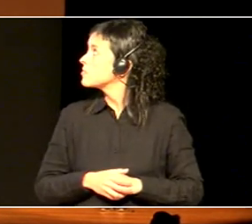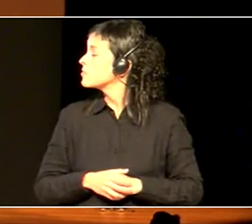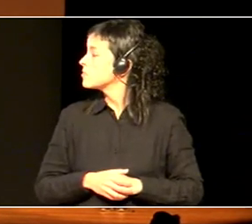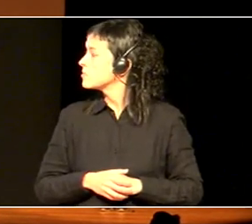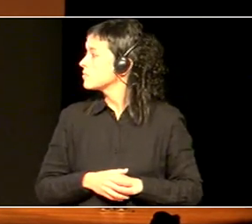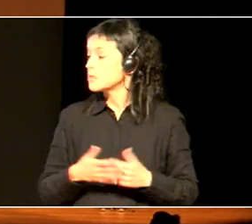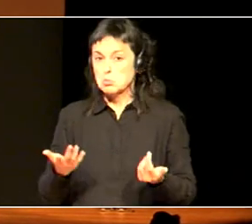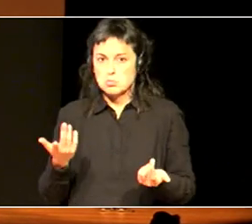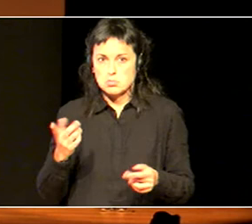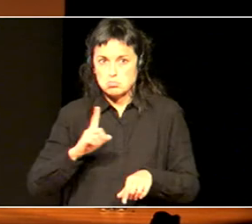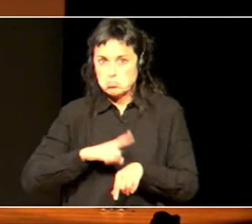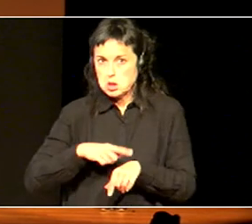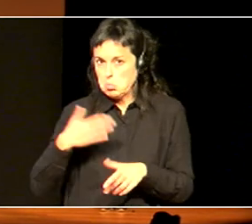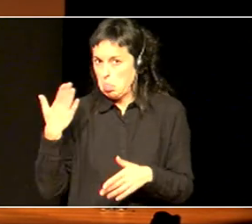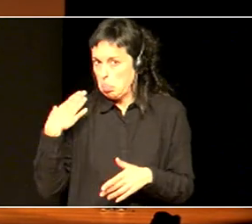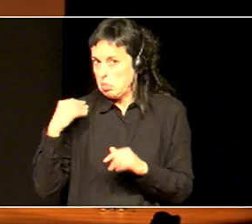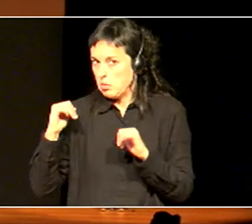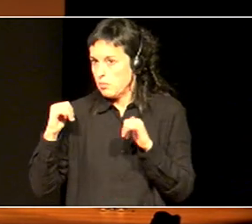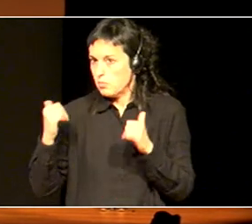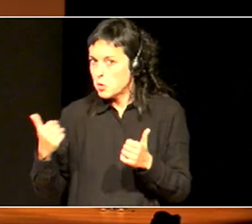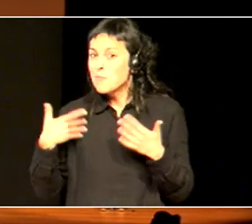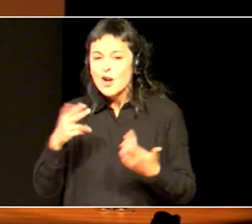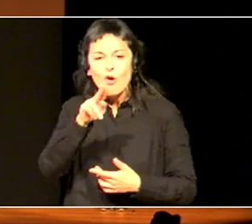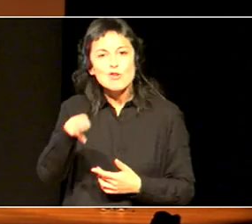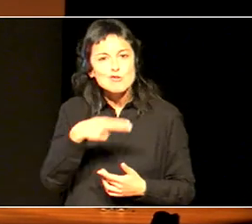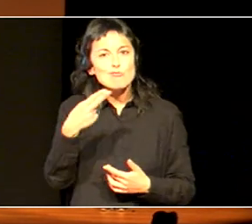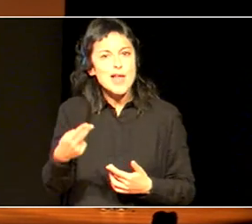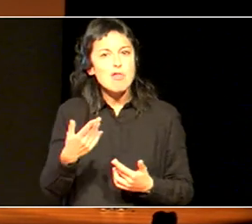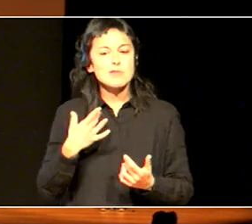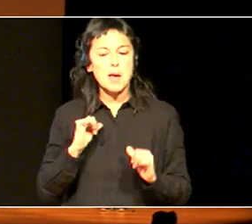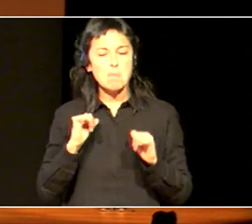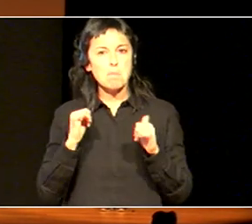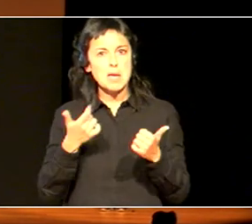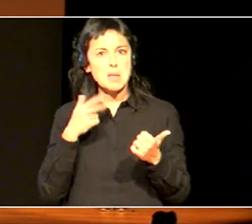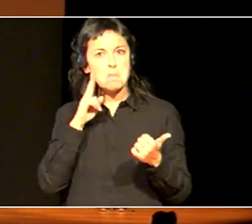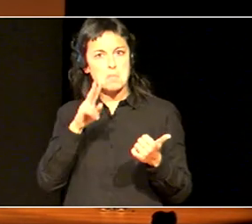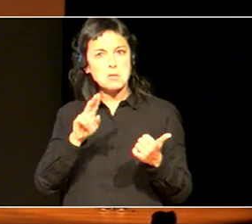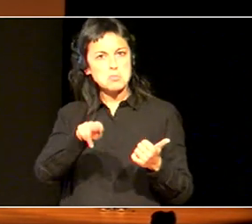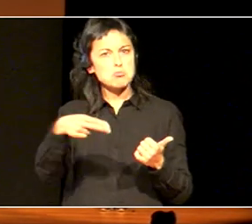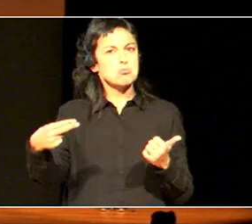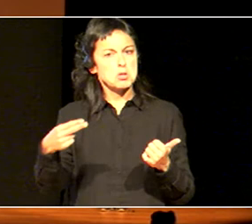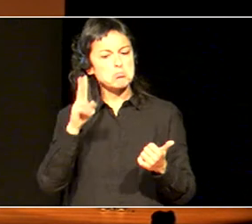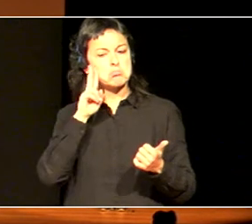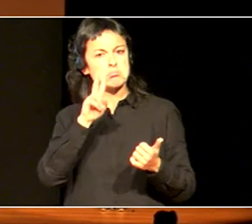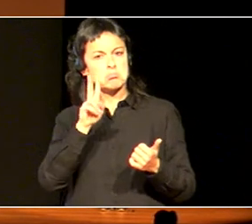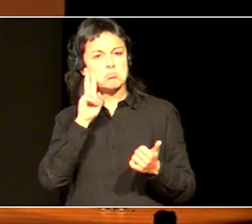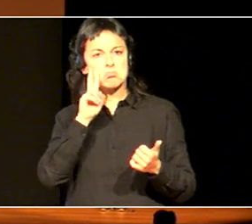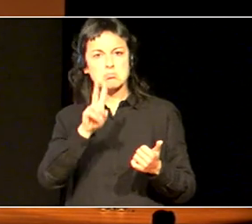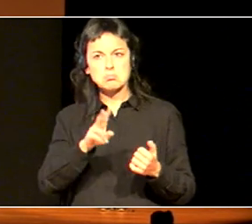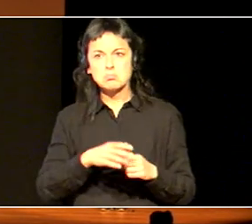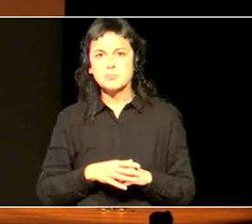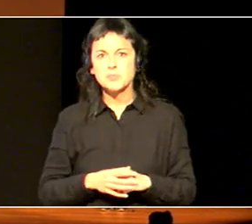que llevamos, ya estamos viendo los primeros resultados, esos primeros frutos que al sembrar este